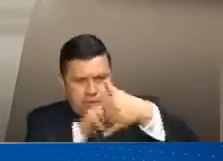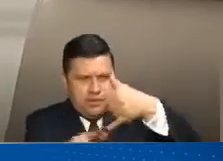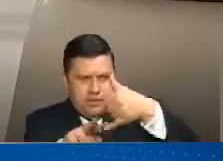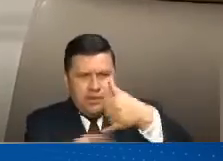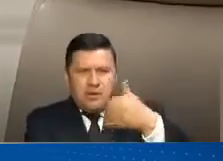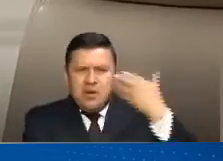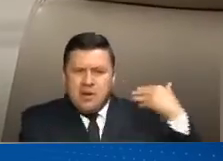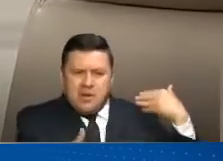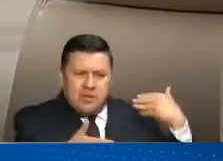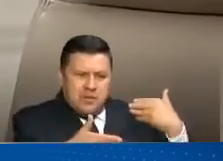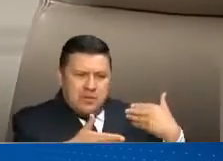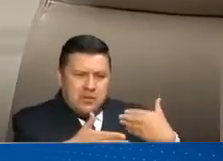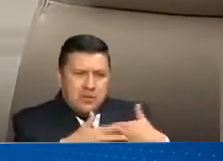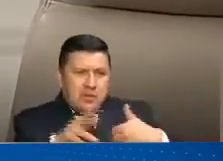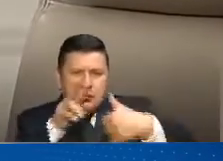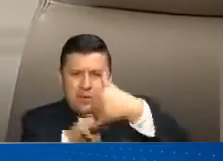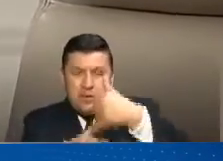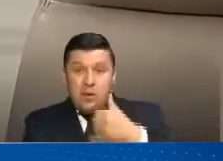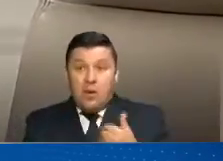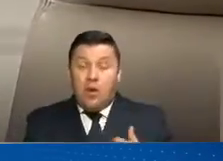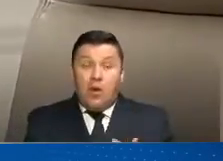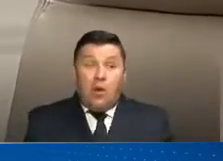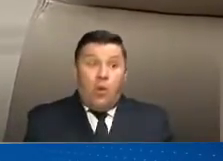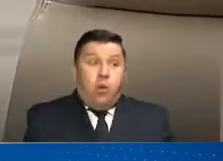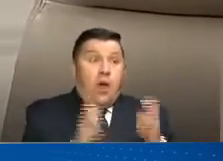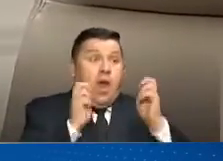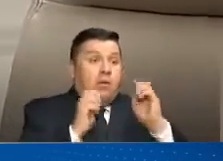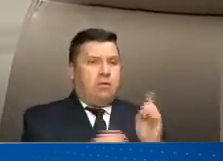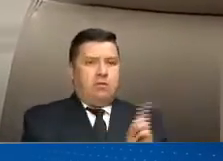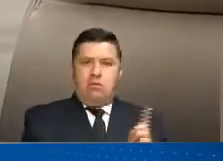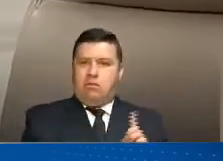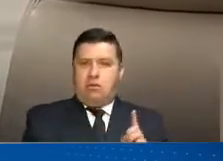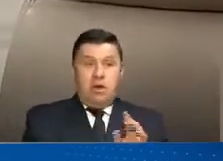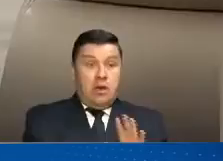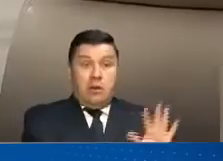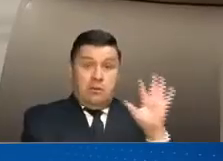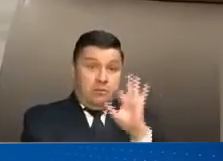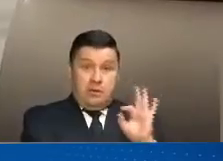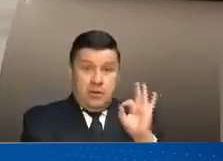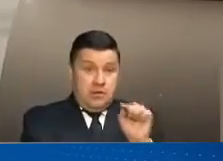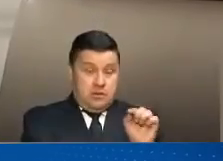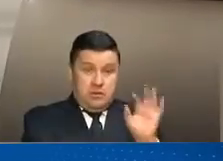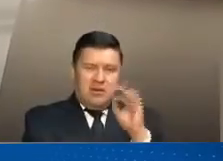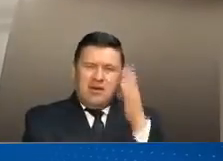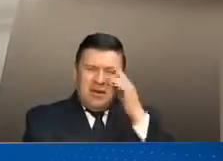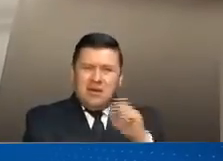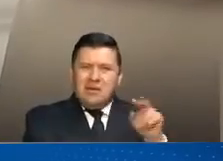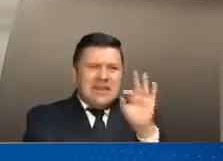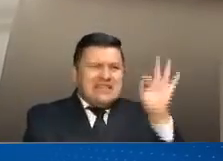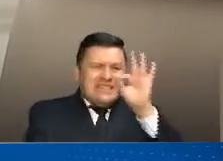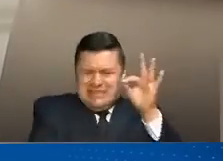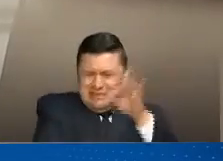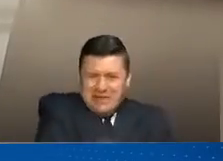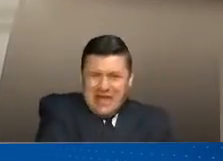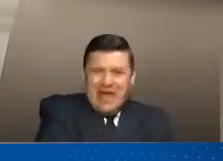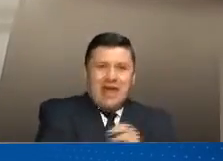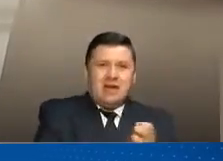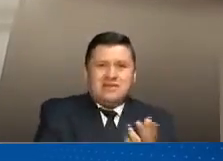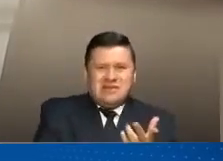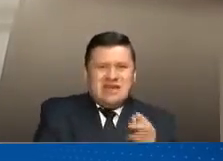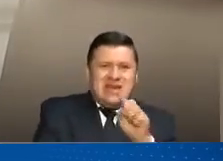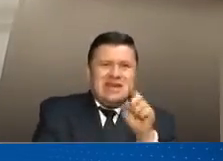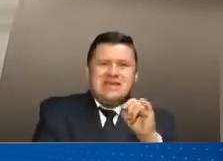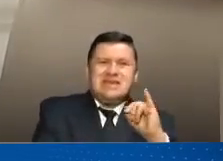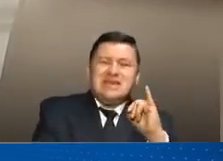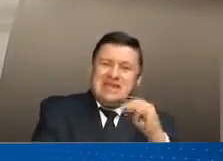últimos tiempos. No es nuevo para nosotros, modelamos la epidemia de chikungunya en su momento, la epidemia de Zika y